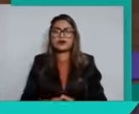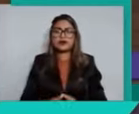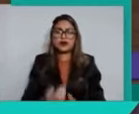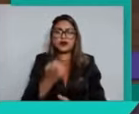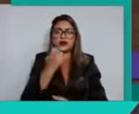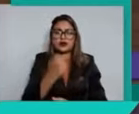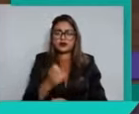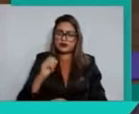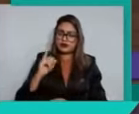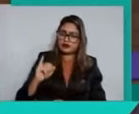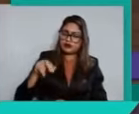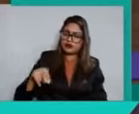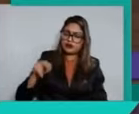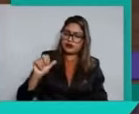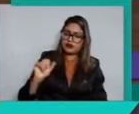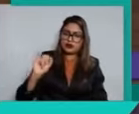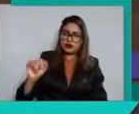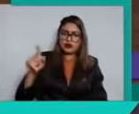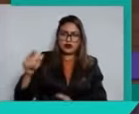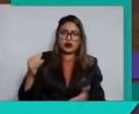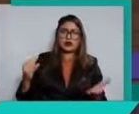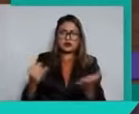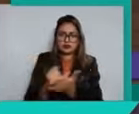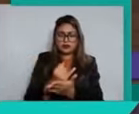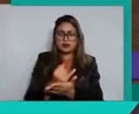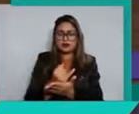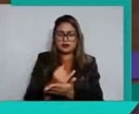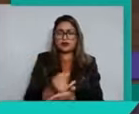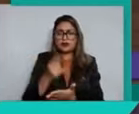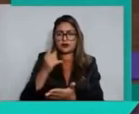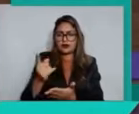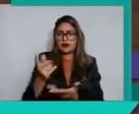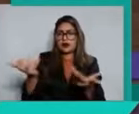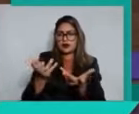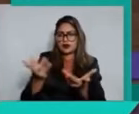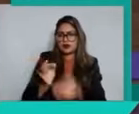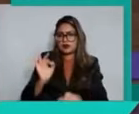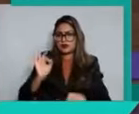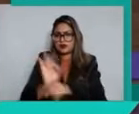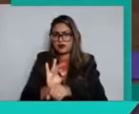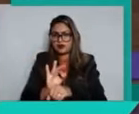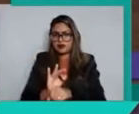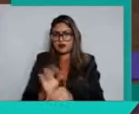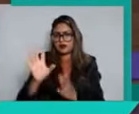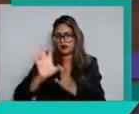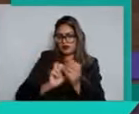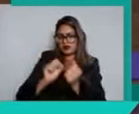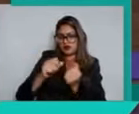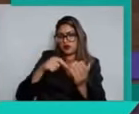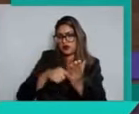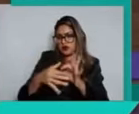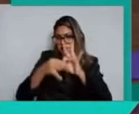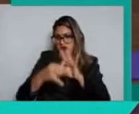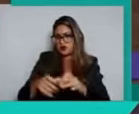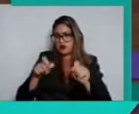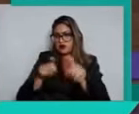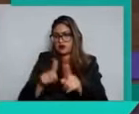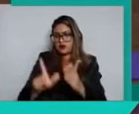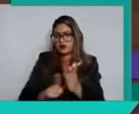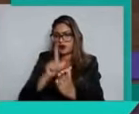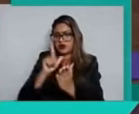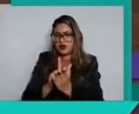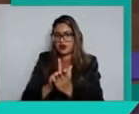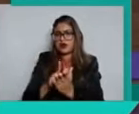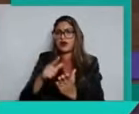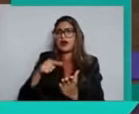ha determinado activar el mecanismo de defensa constitucional que la ley fundamental le confiere,